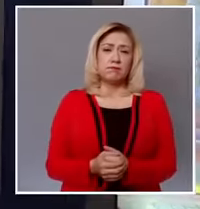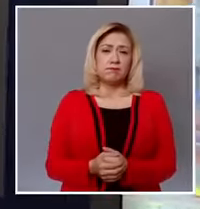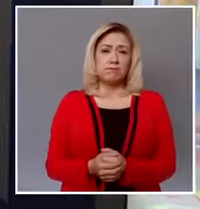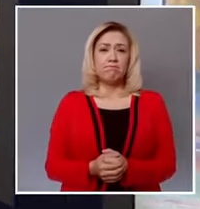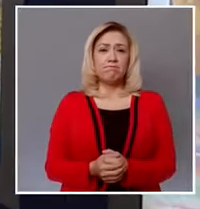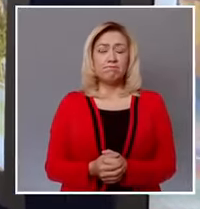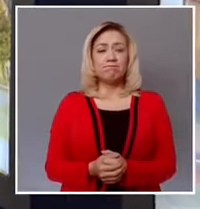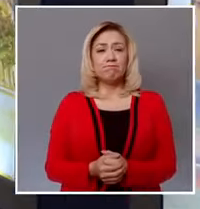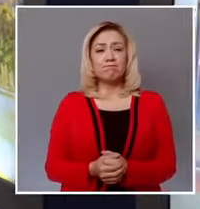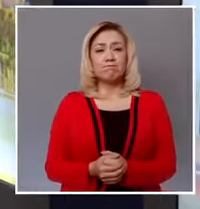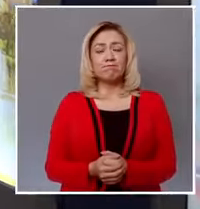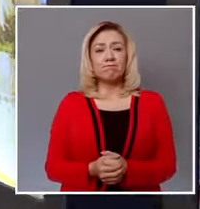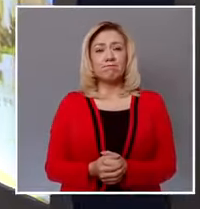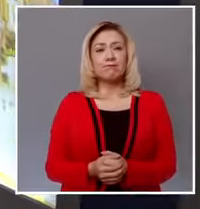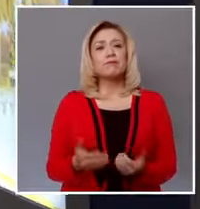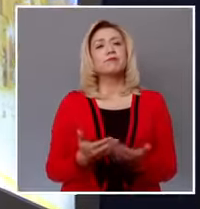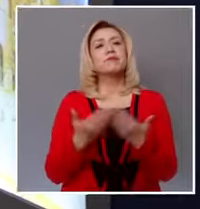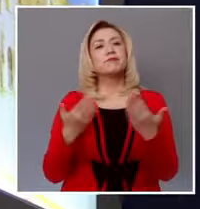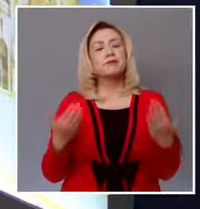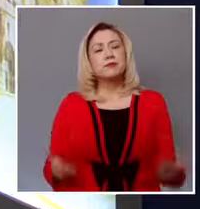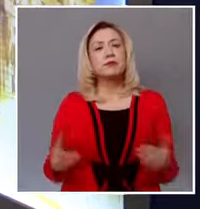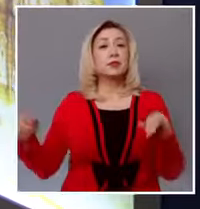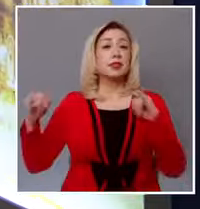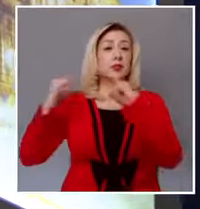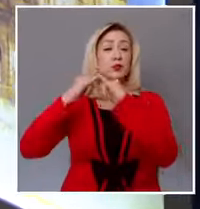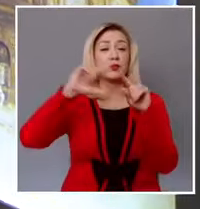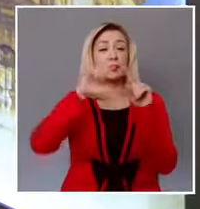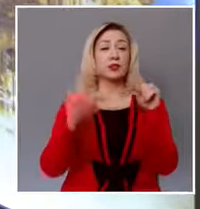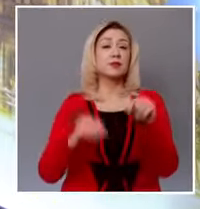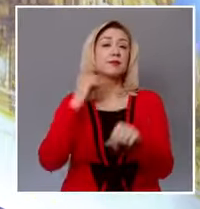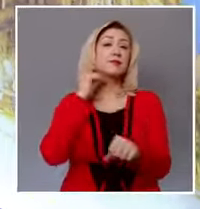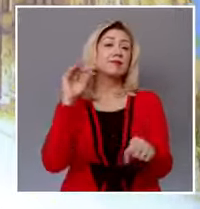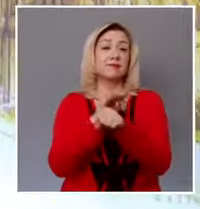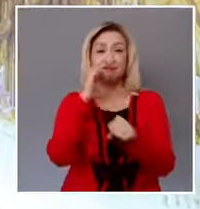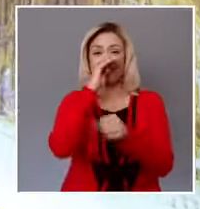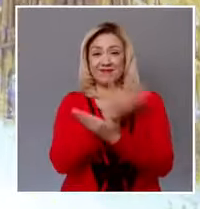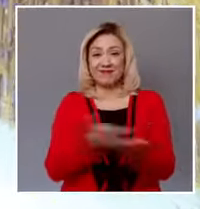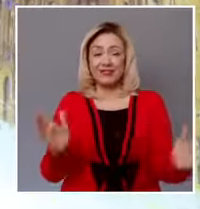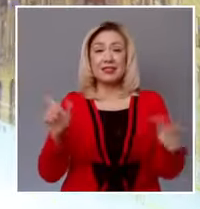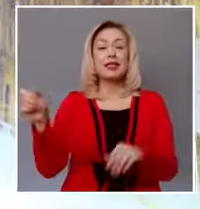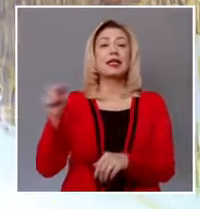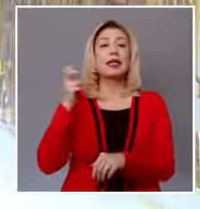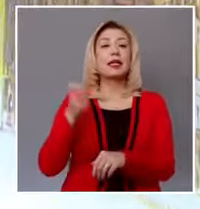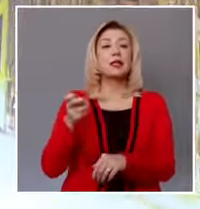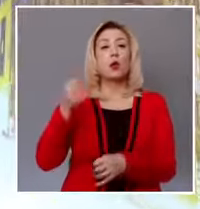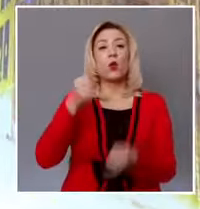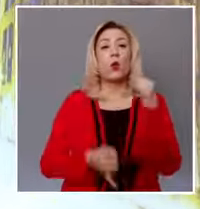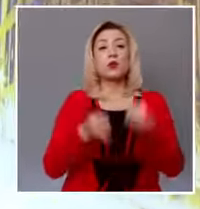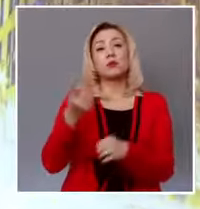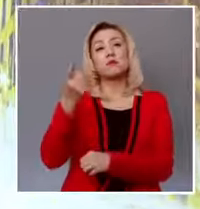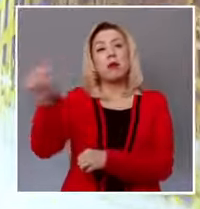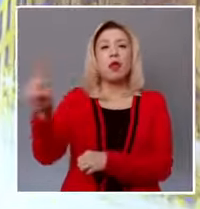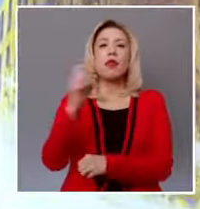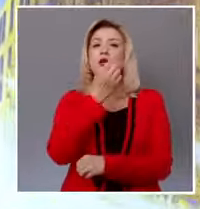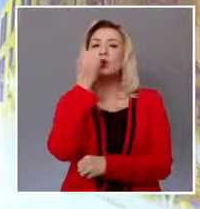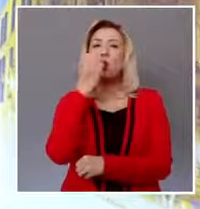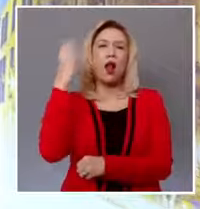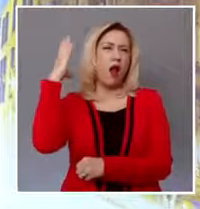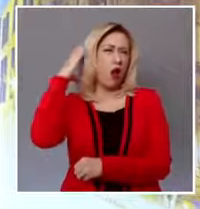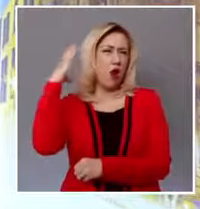Con la intervención del Instituto Federal de la Defensoría Pública, un juez ordenó a una escuela de Colima eliminar sus